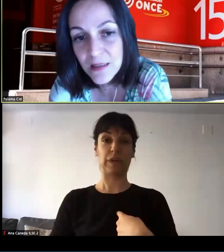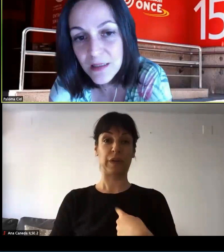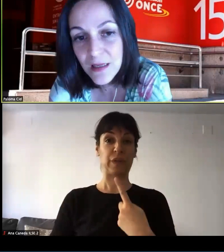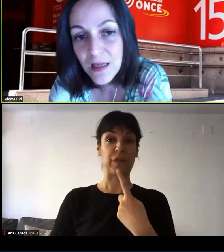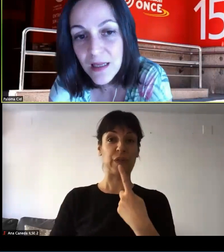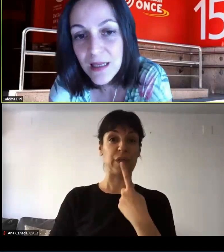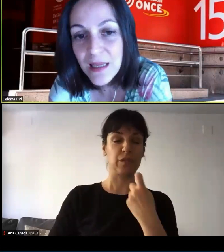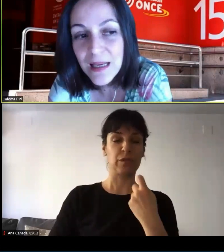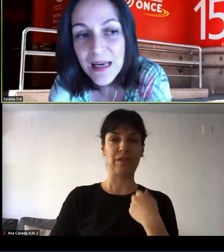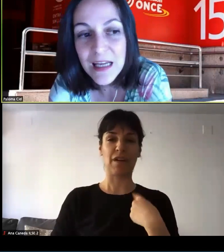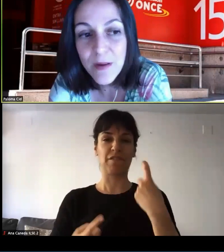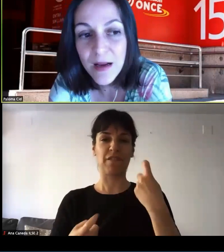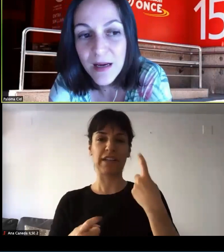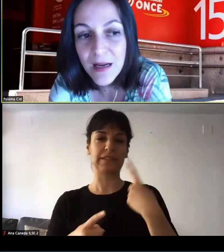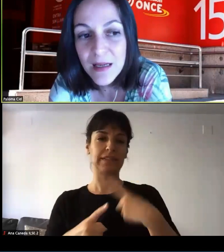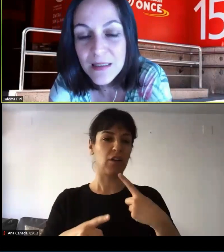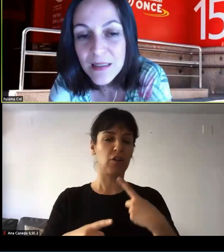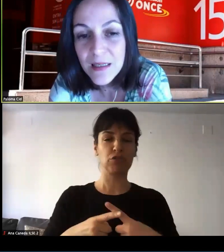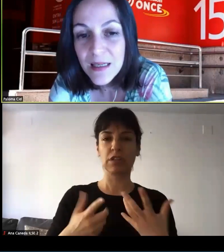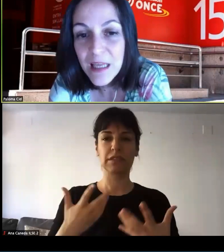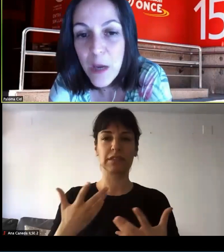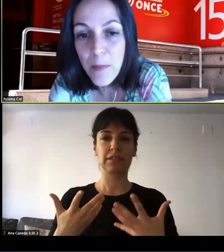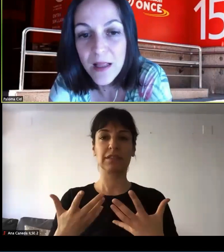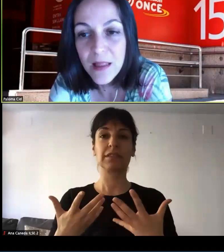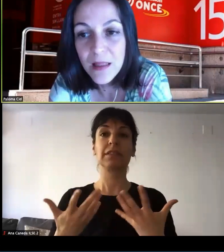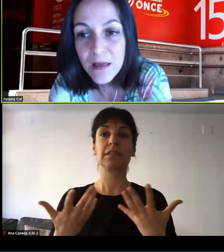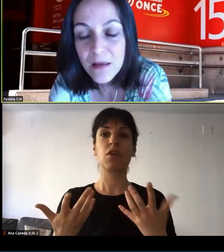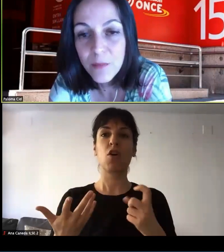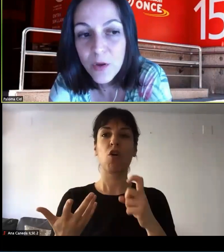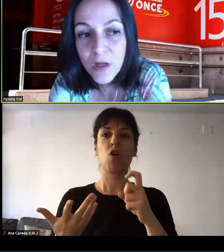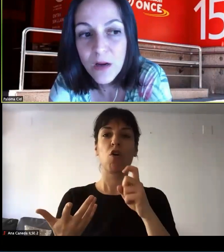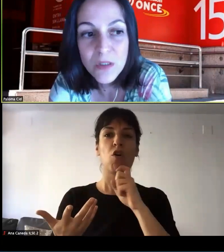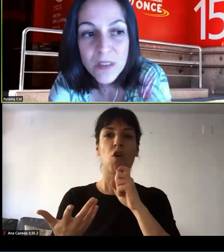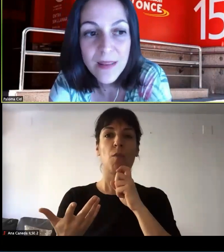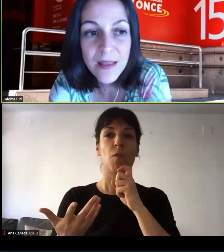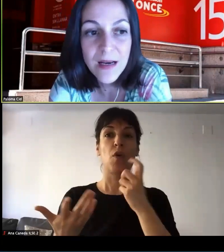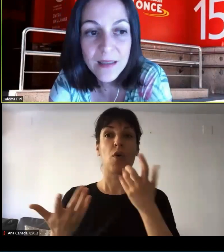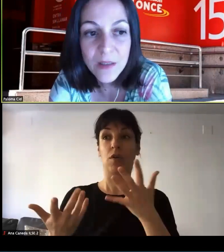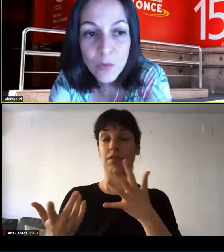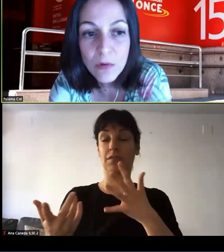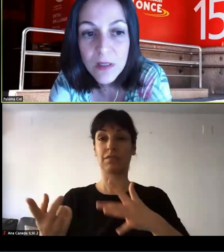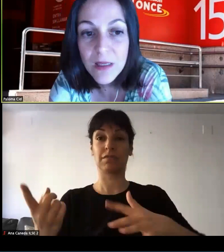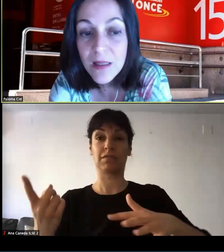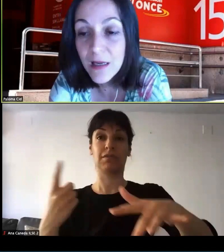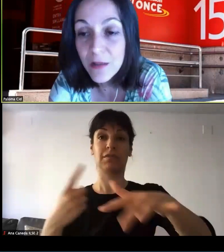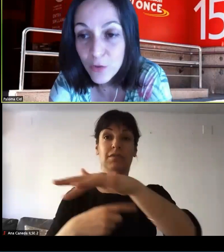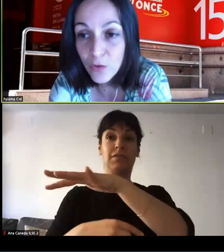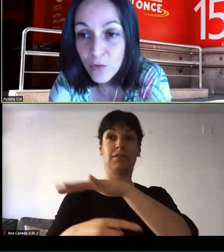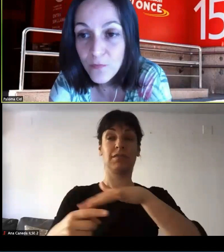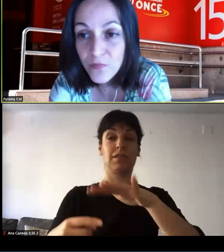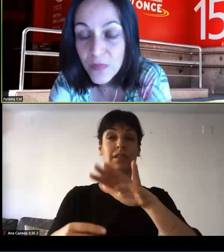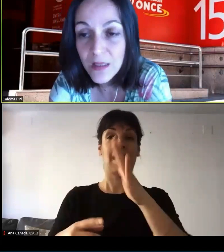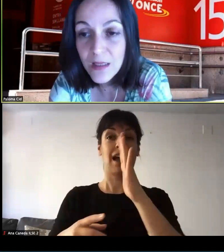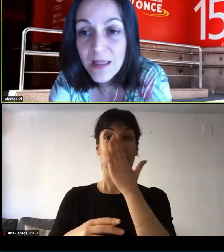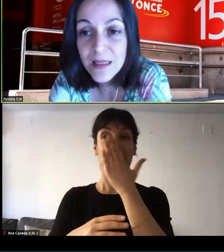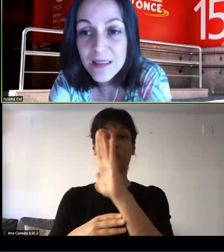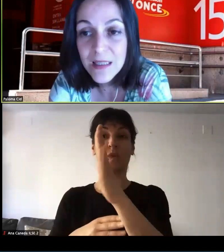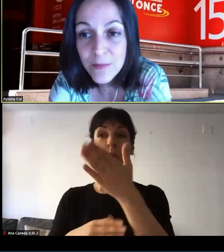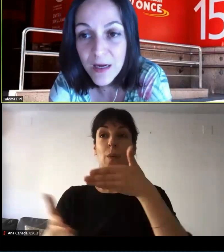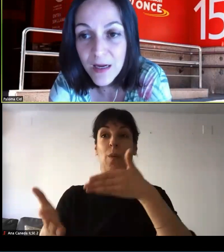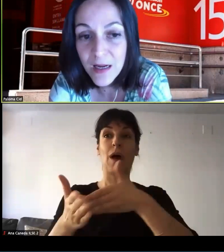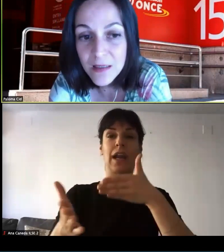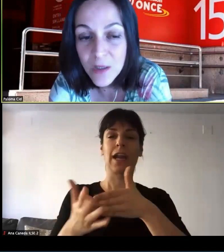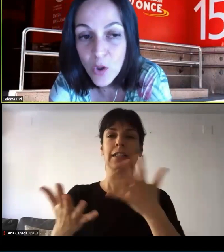deficiencias, y las barreras que aparecen por causa de la actitud y del entorno. Y que